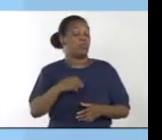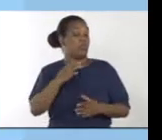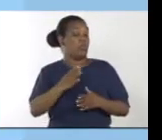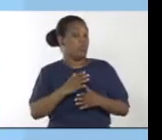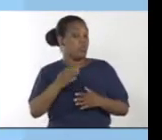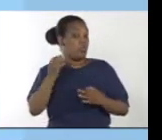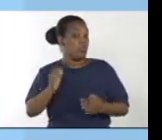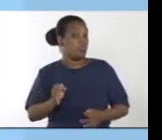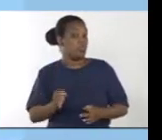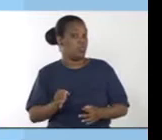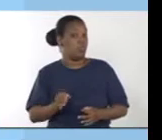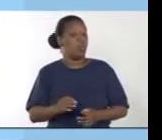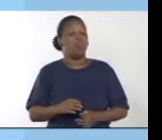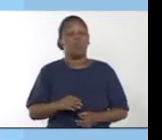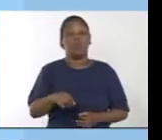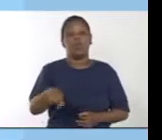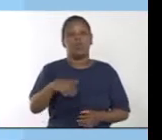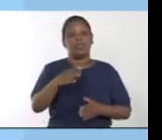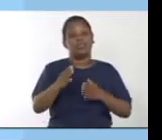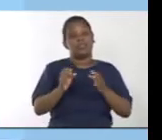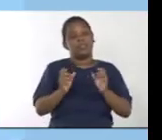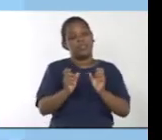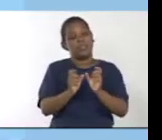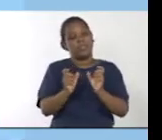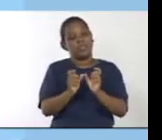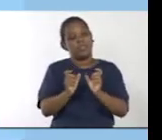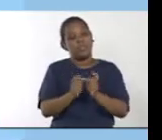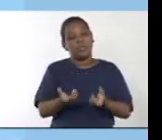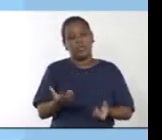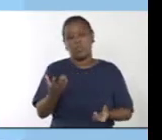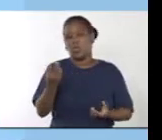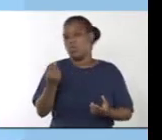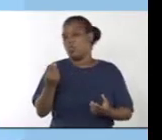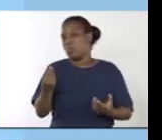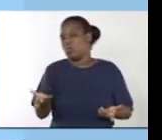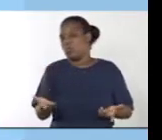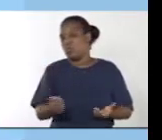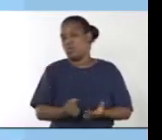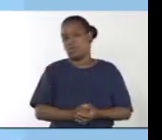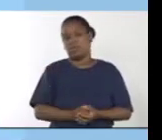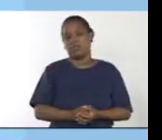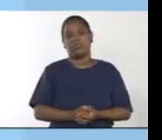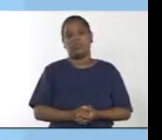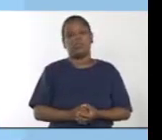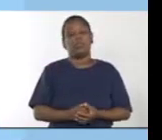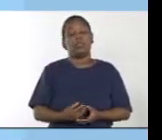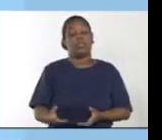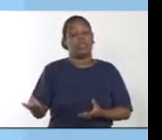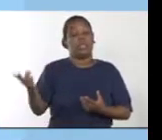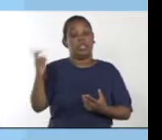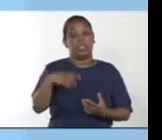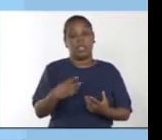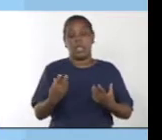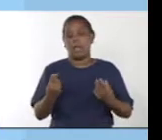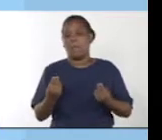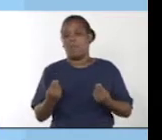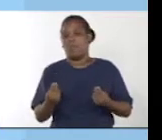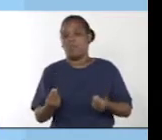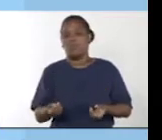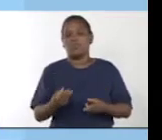Seguramente infieren que ahí manojo es sinónimo de puñado, de muchas. Trae un